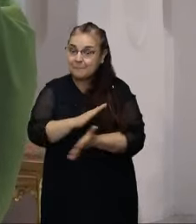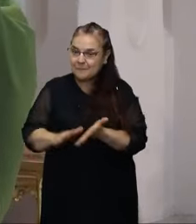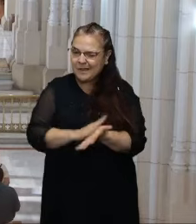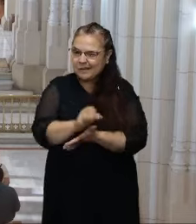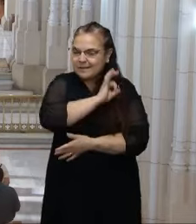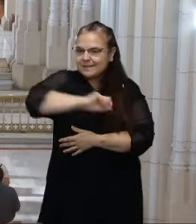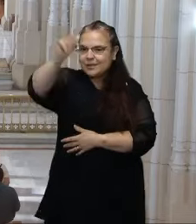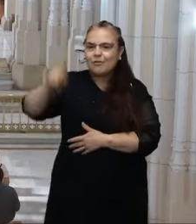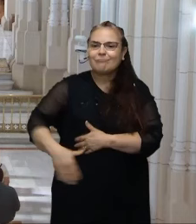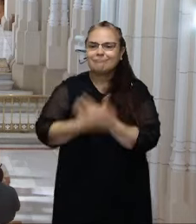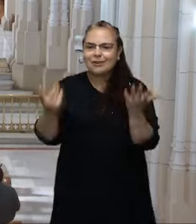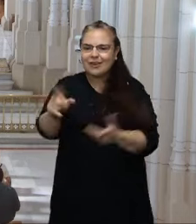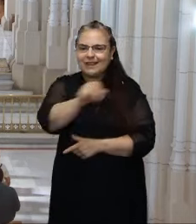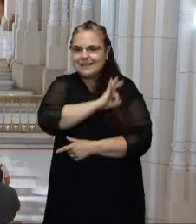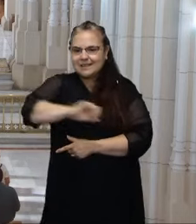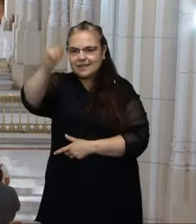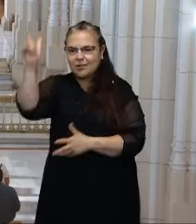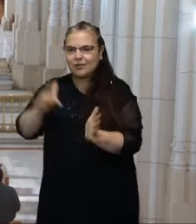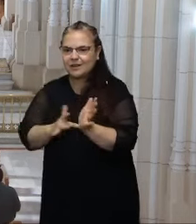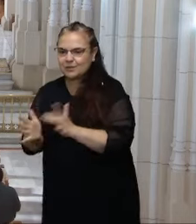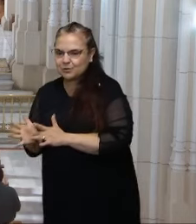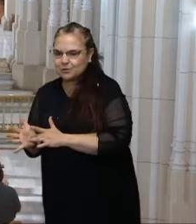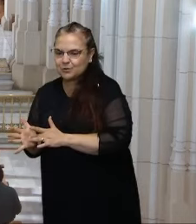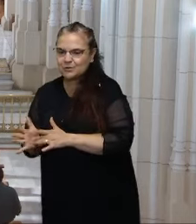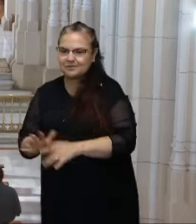Palabra del Señor.